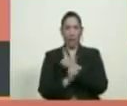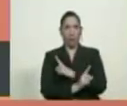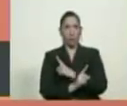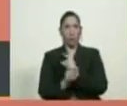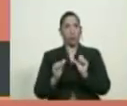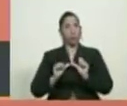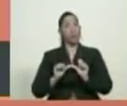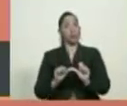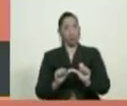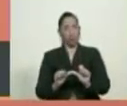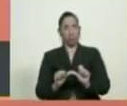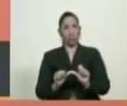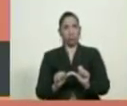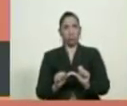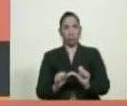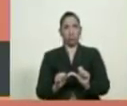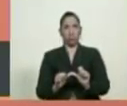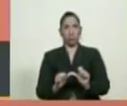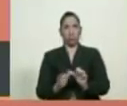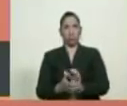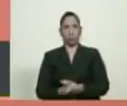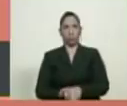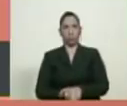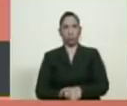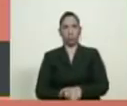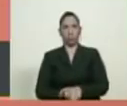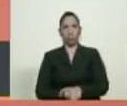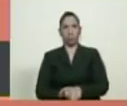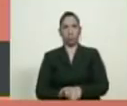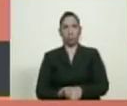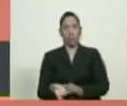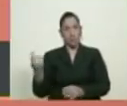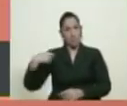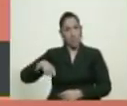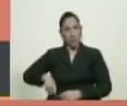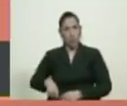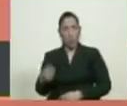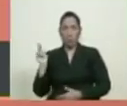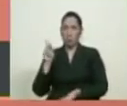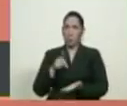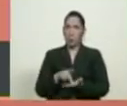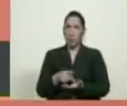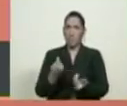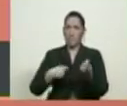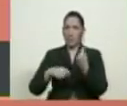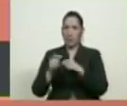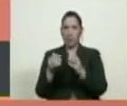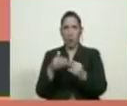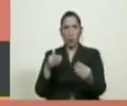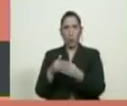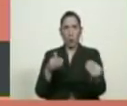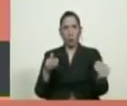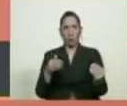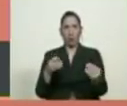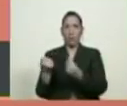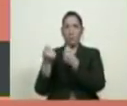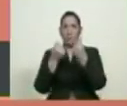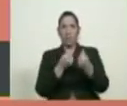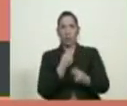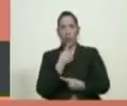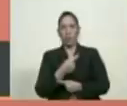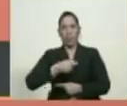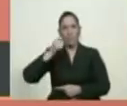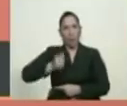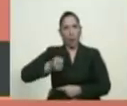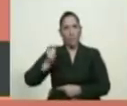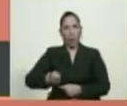cambio único, fluctuante. Quien traiga la inversión traerá y venderá sus dólares al precio que establezca la subasta.